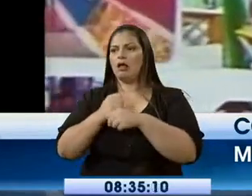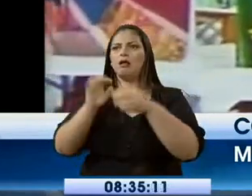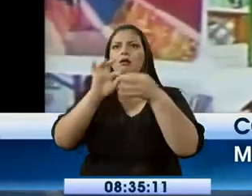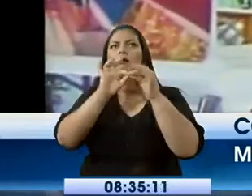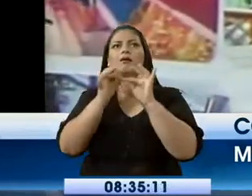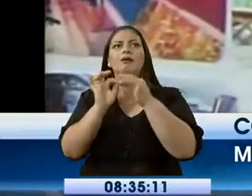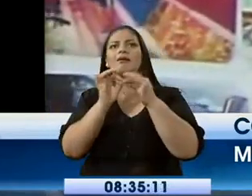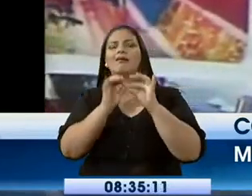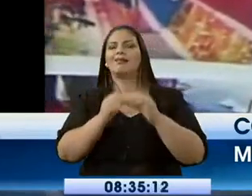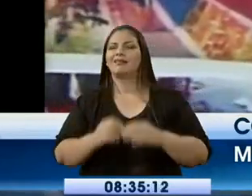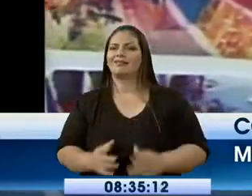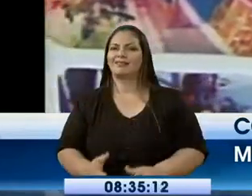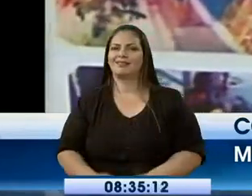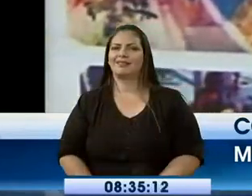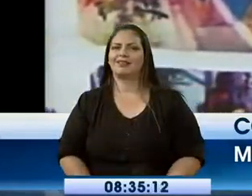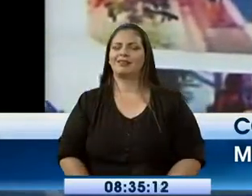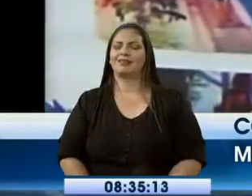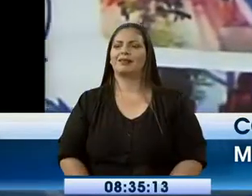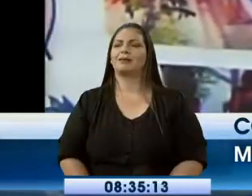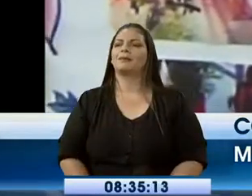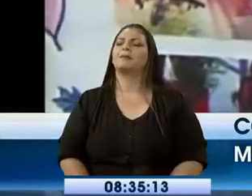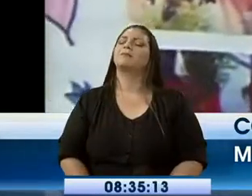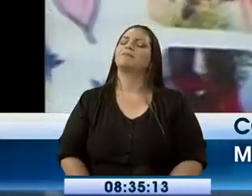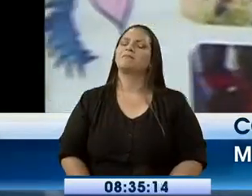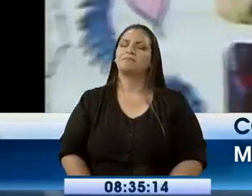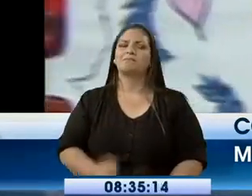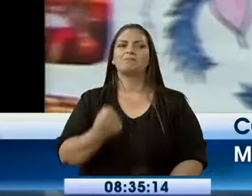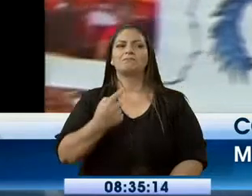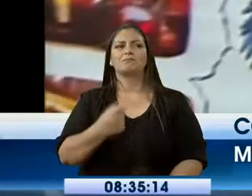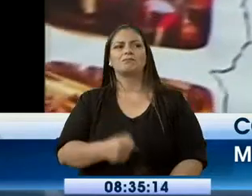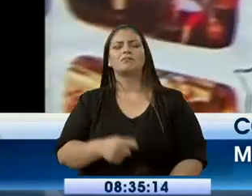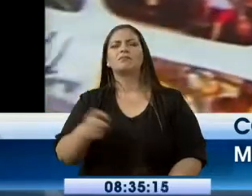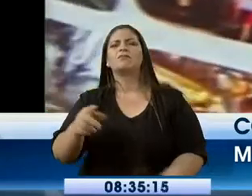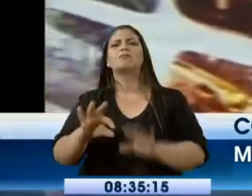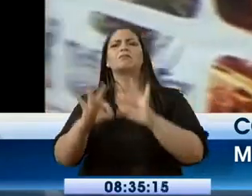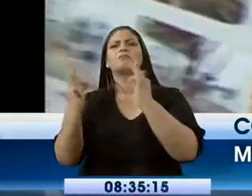ejemplo, las familias, ¿cómo se han distribuido también aquí, por ejemplo, el cuidado?